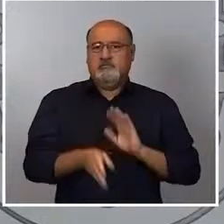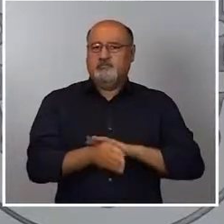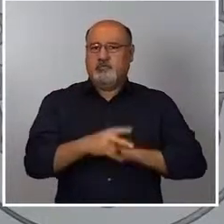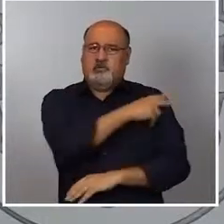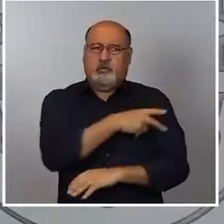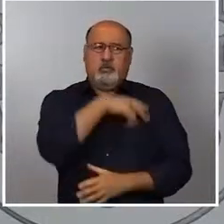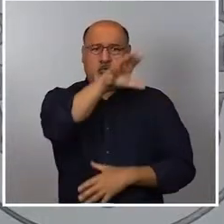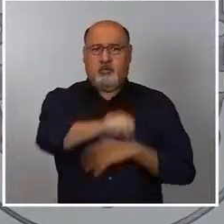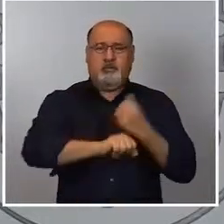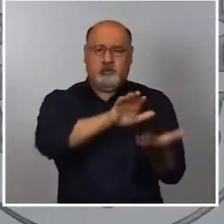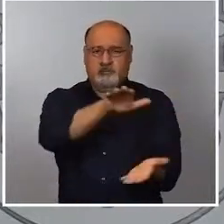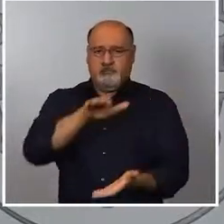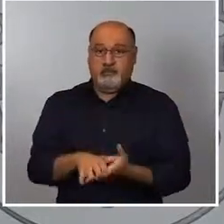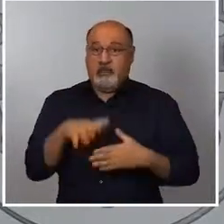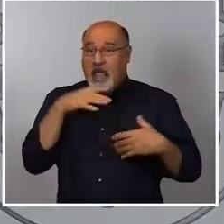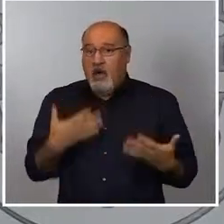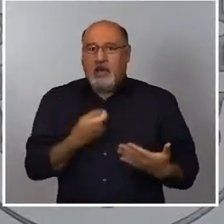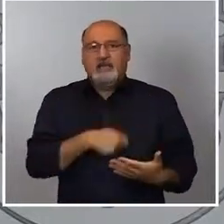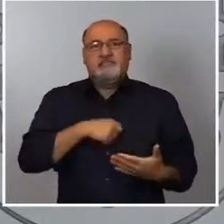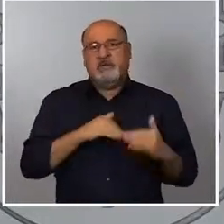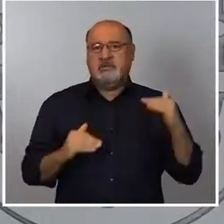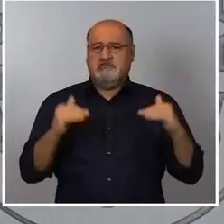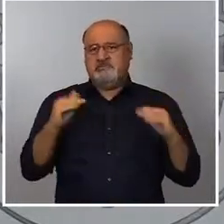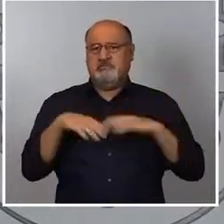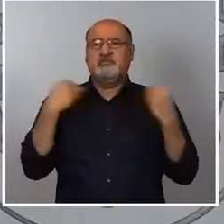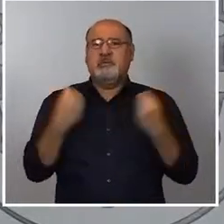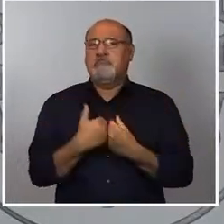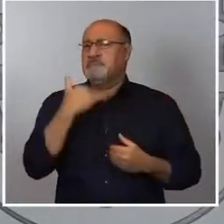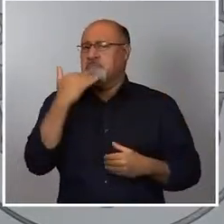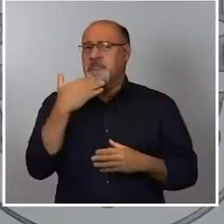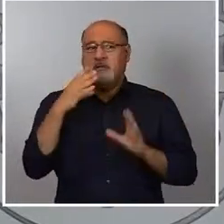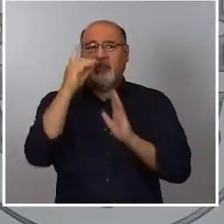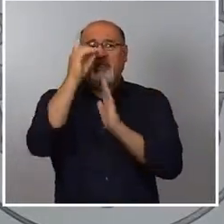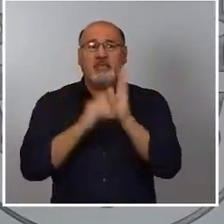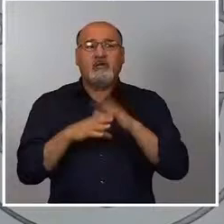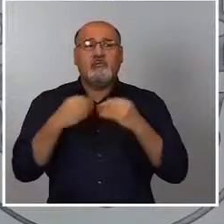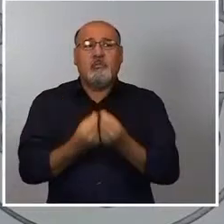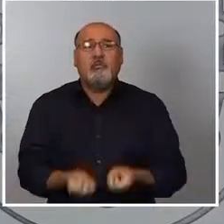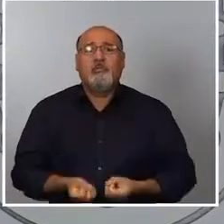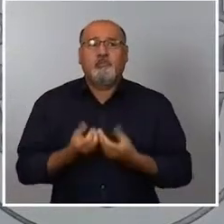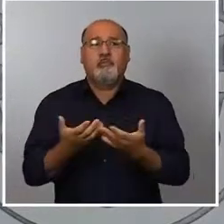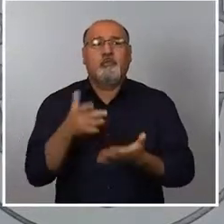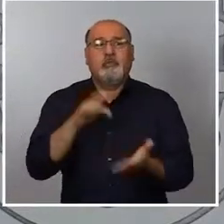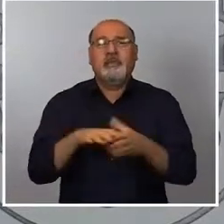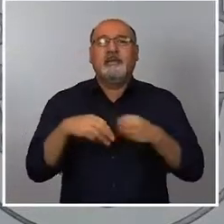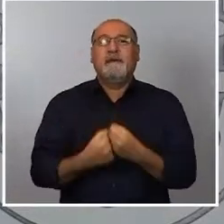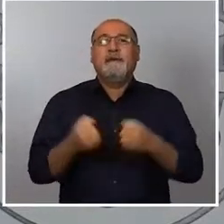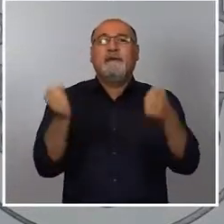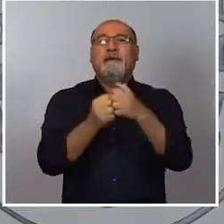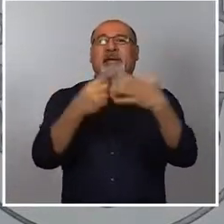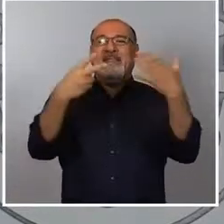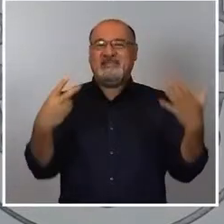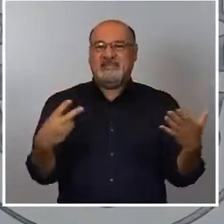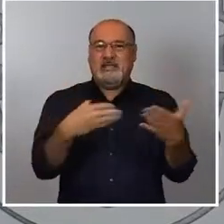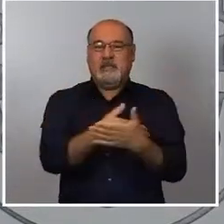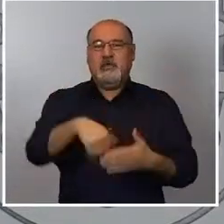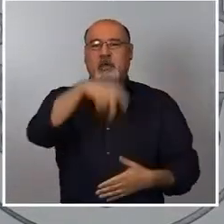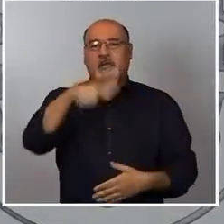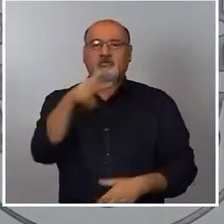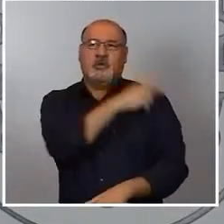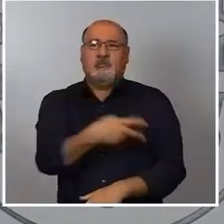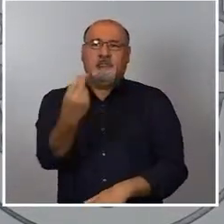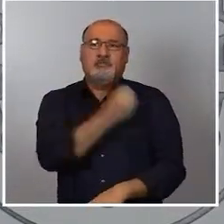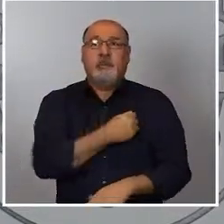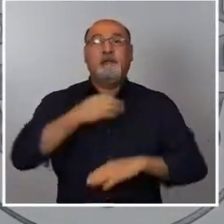se sitúa estamos llegando prácticamente ya con los datos del informe de hoy a los 27 millones de personas con al menos una